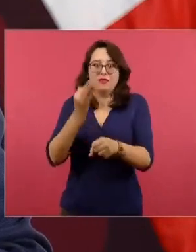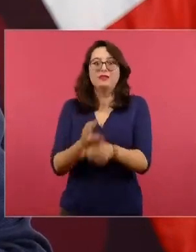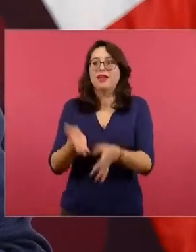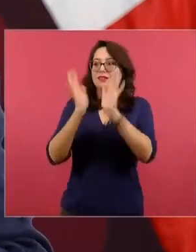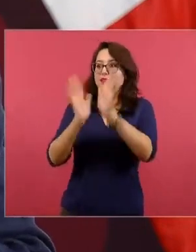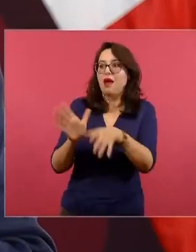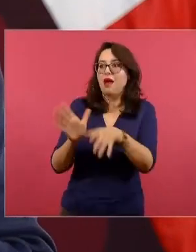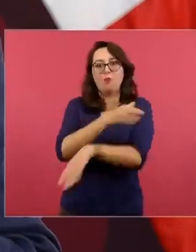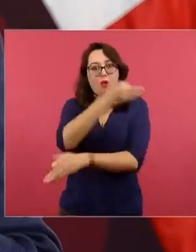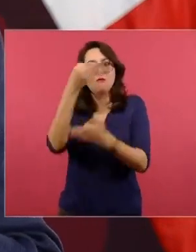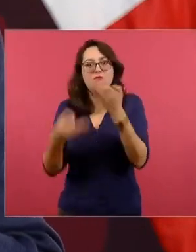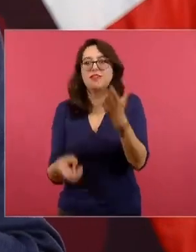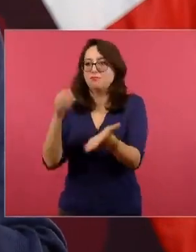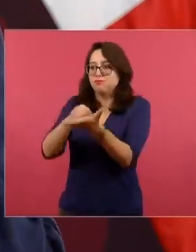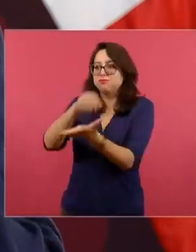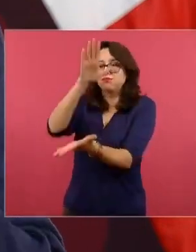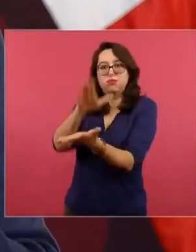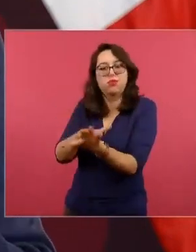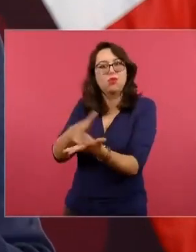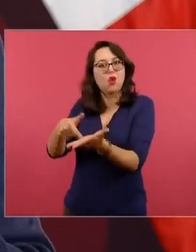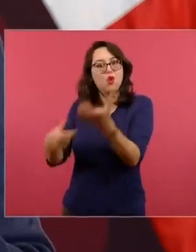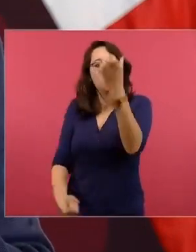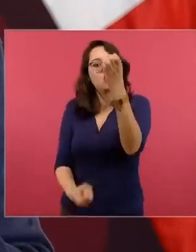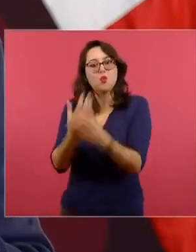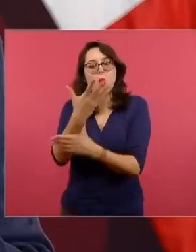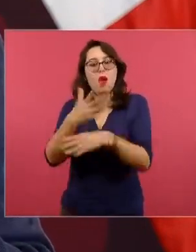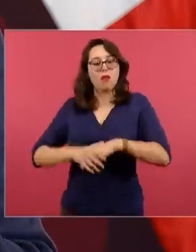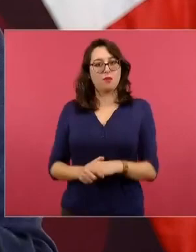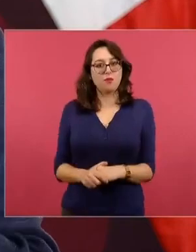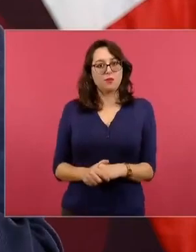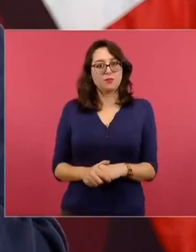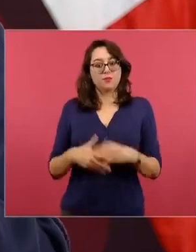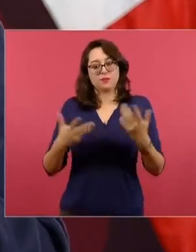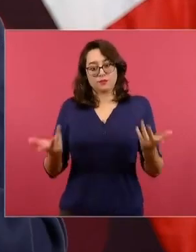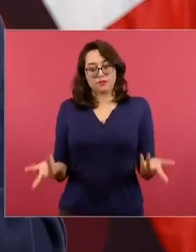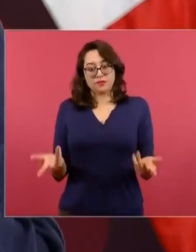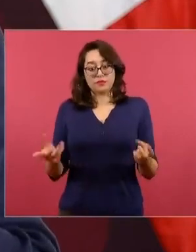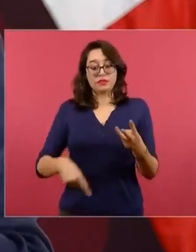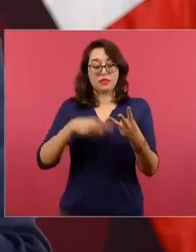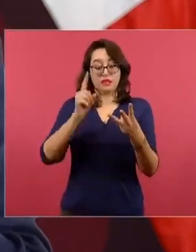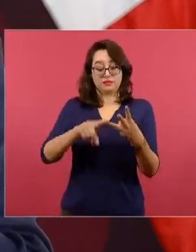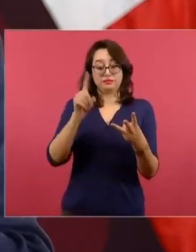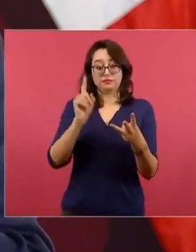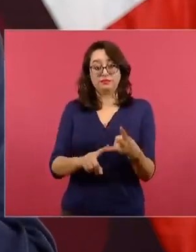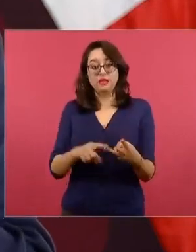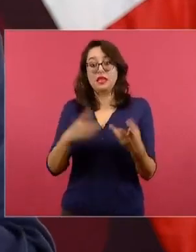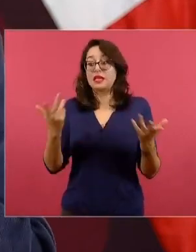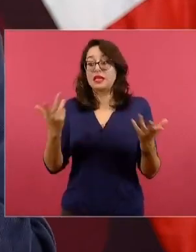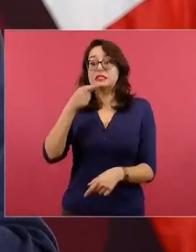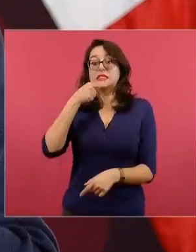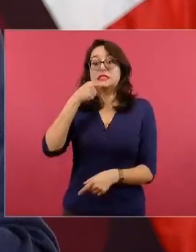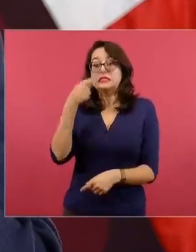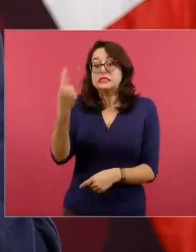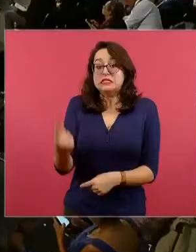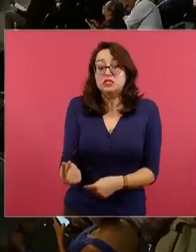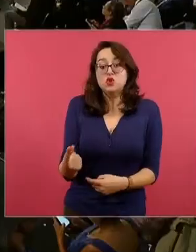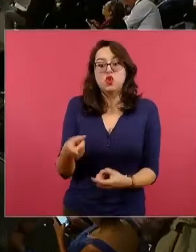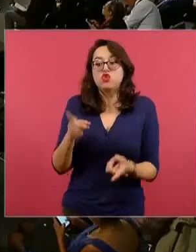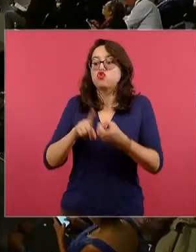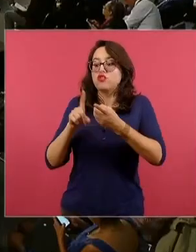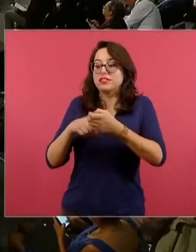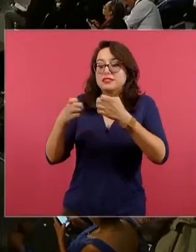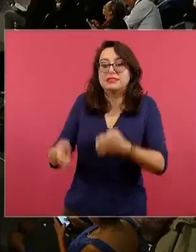en tercer lugar, ¿dónde vive el niño? El niño no vive en el aire, el niño vive en